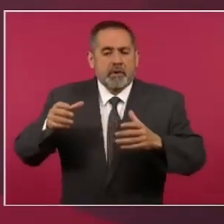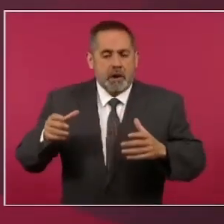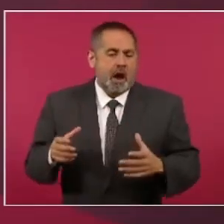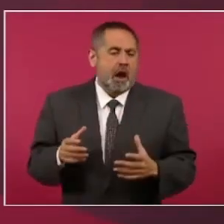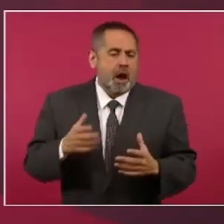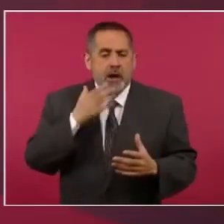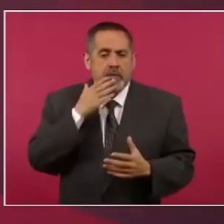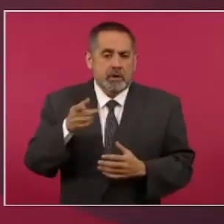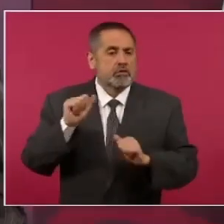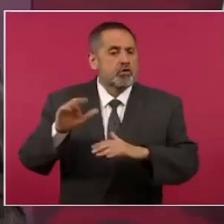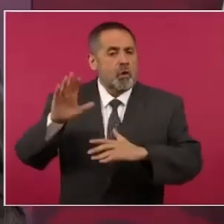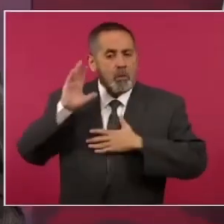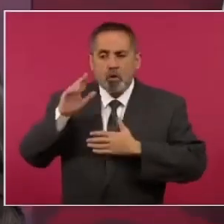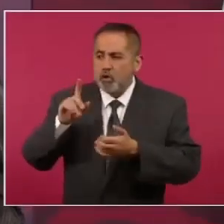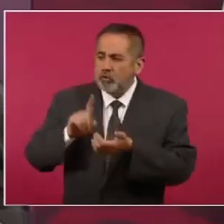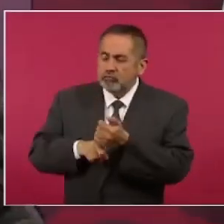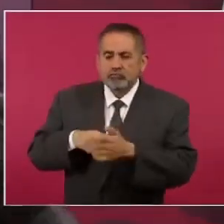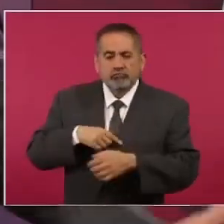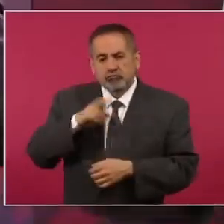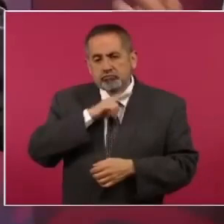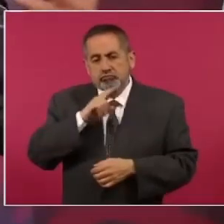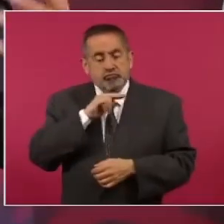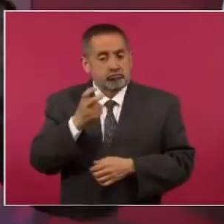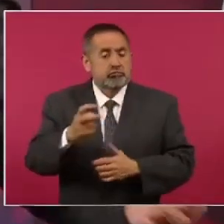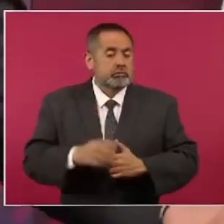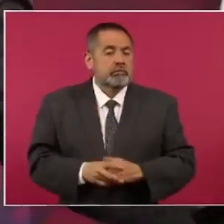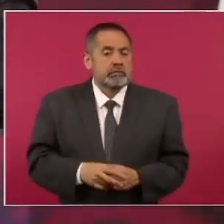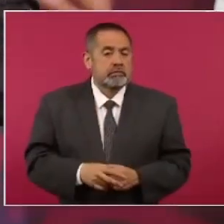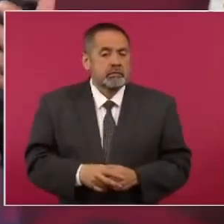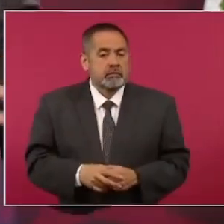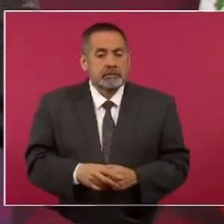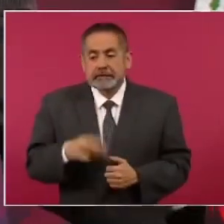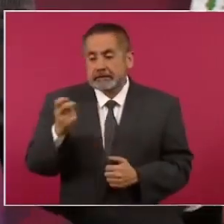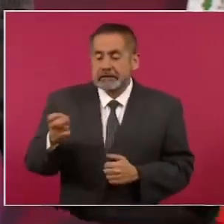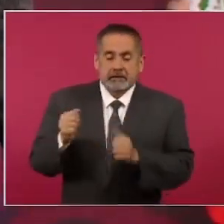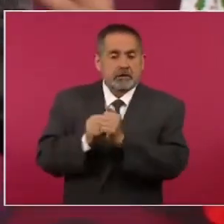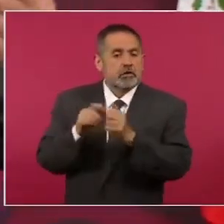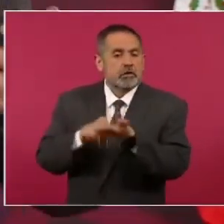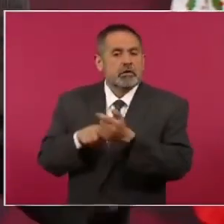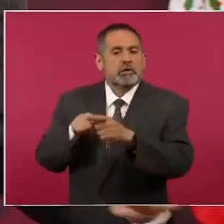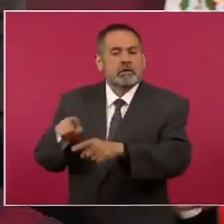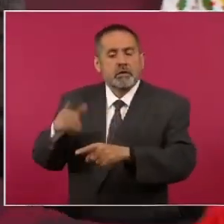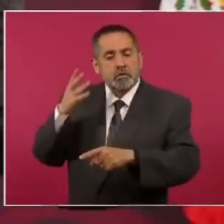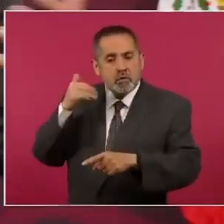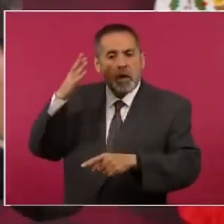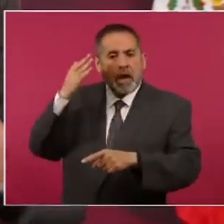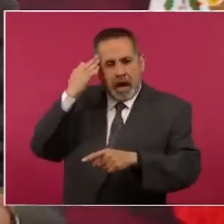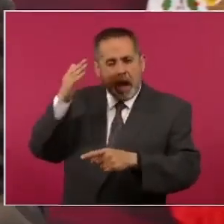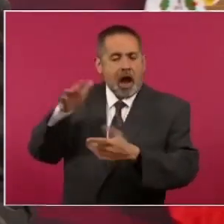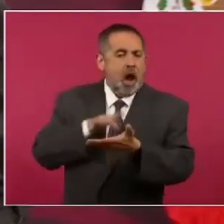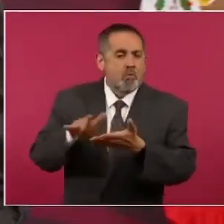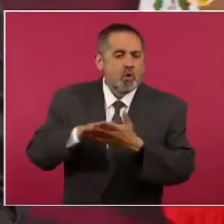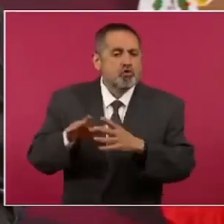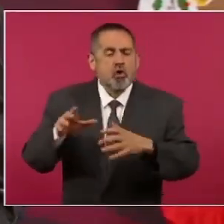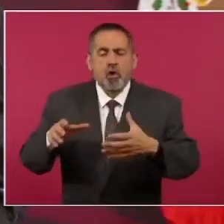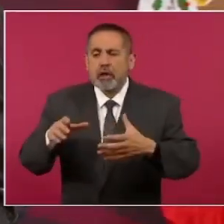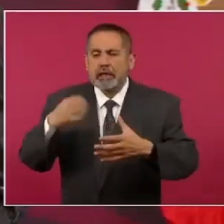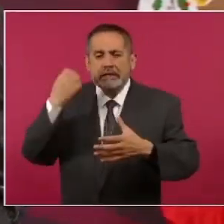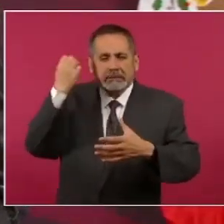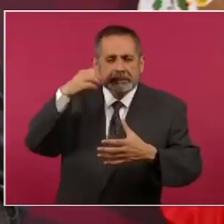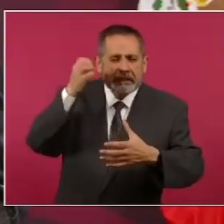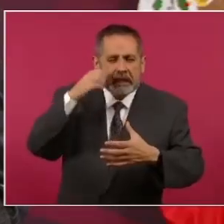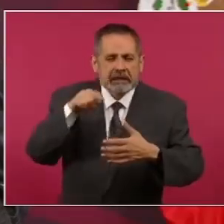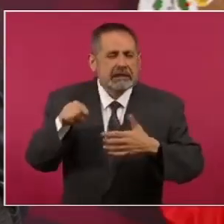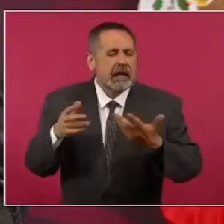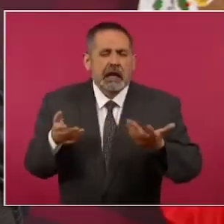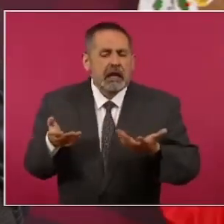de hacerlo pronto. Y todo esto con el apoyo, la experiencia